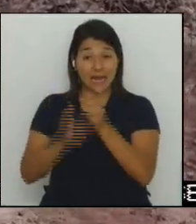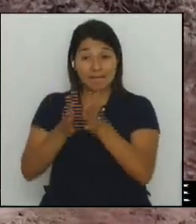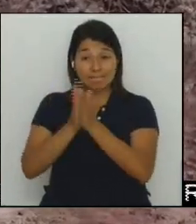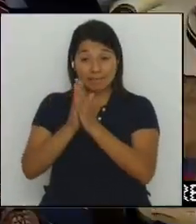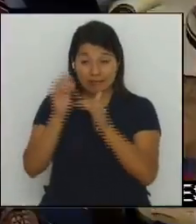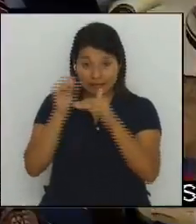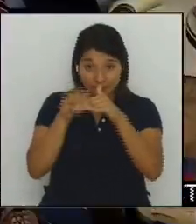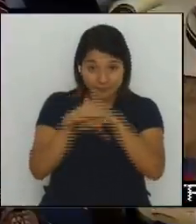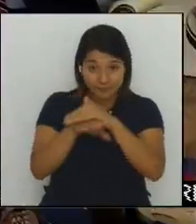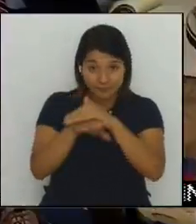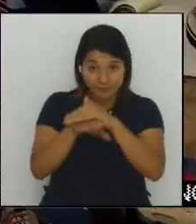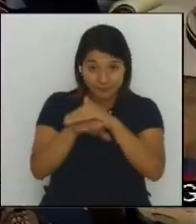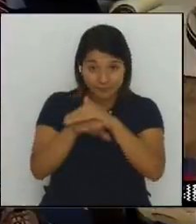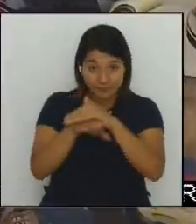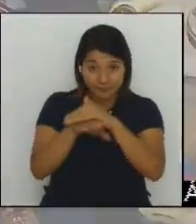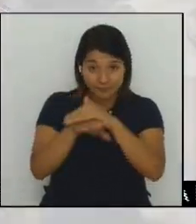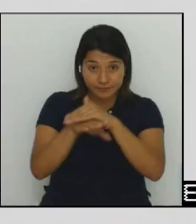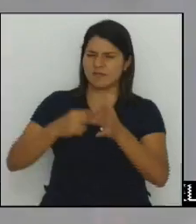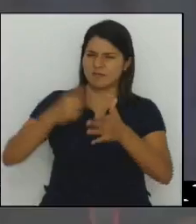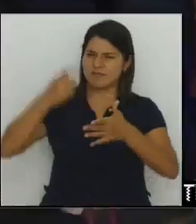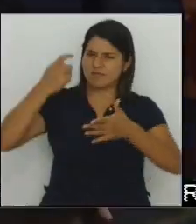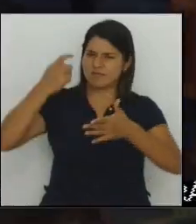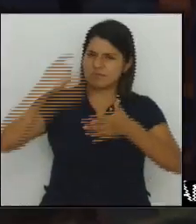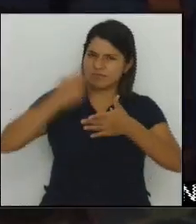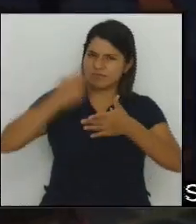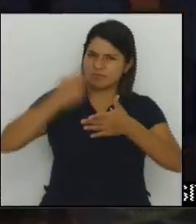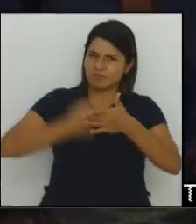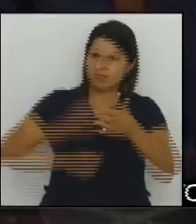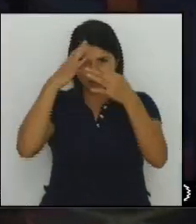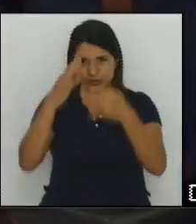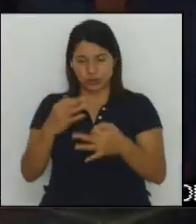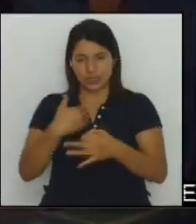las políticas del presidente Joe Biden.